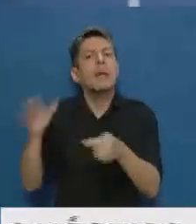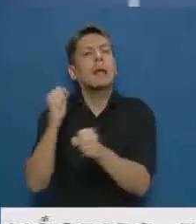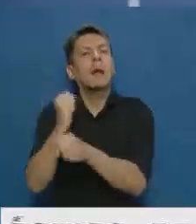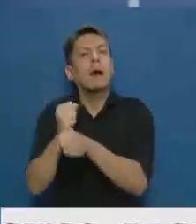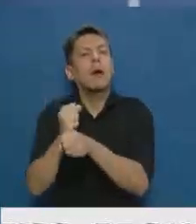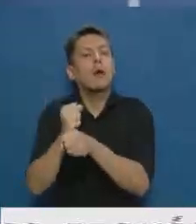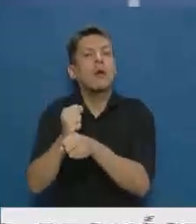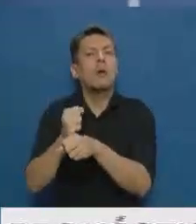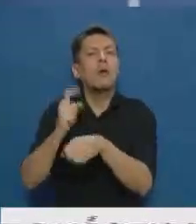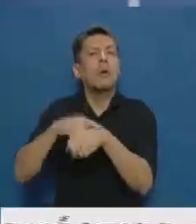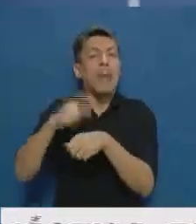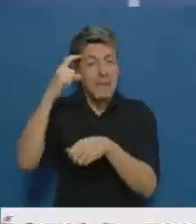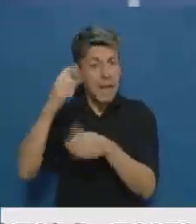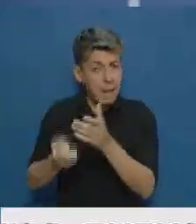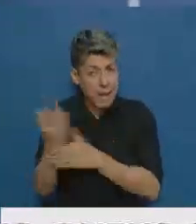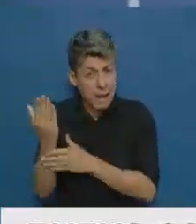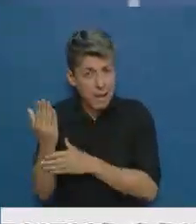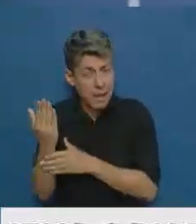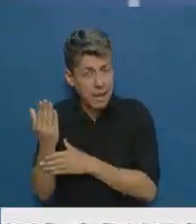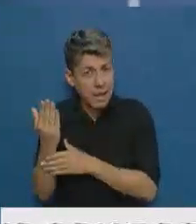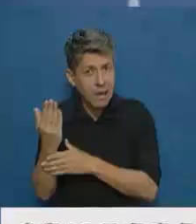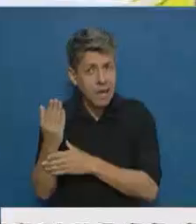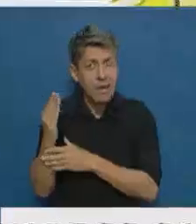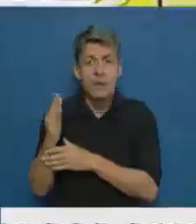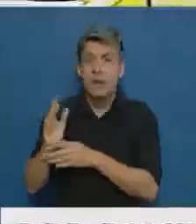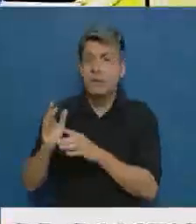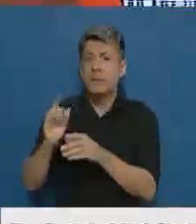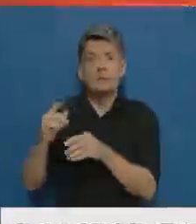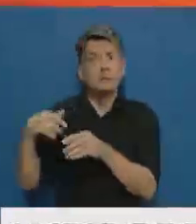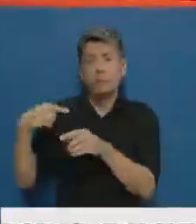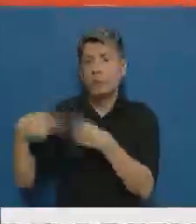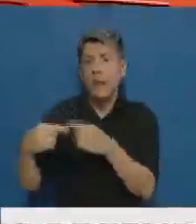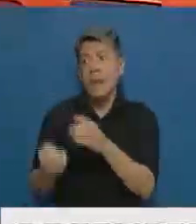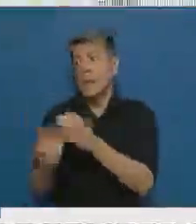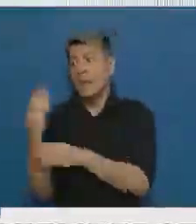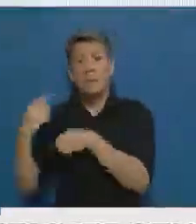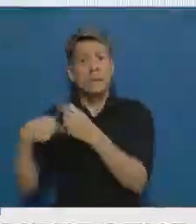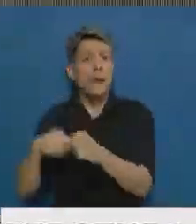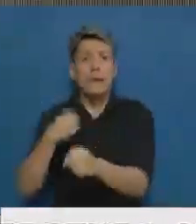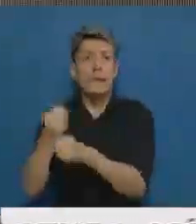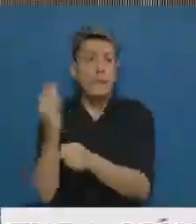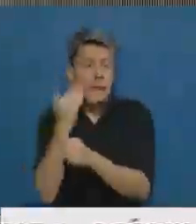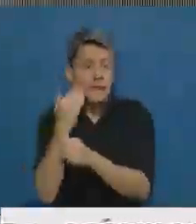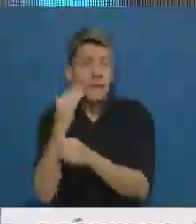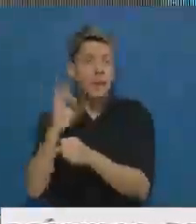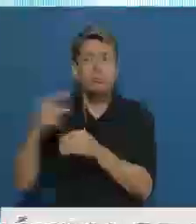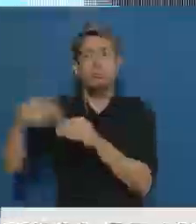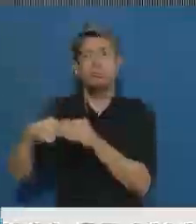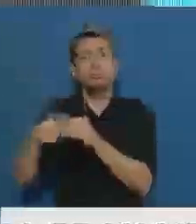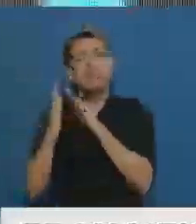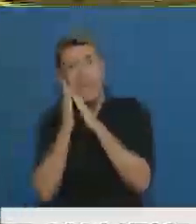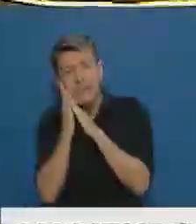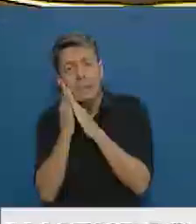¿Se ha hablado de esta posibilidad de hacer horario corrido o van a cerrar igual el horario que están haciendo hasta el día de hoy? Le